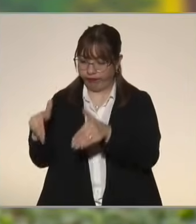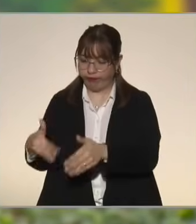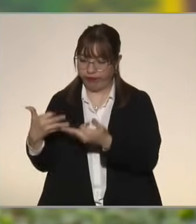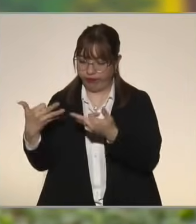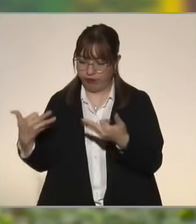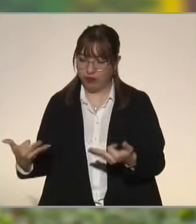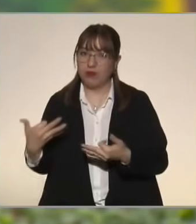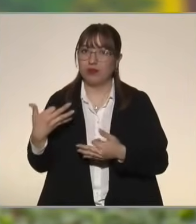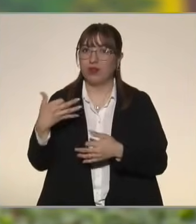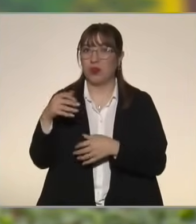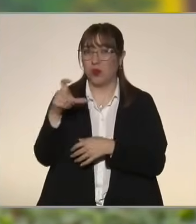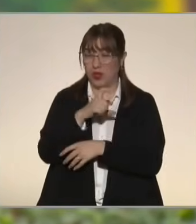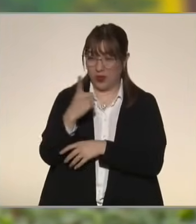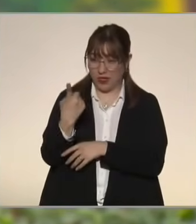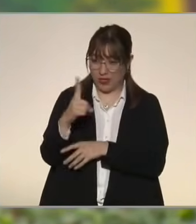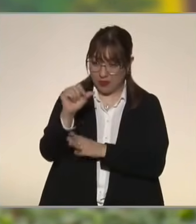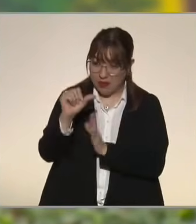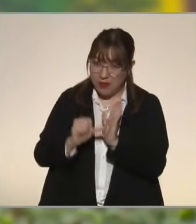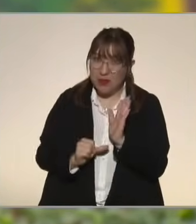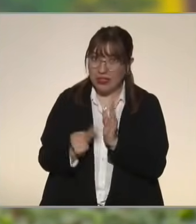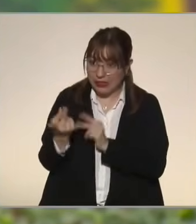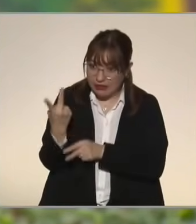no queríamos festejar,